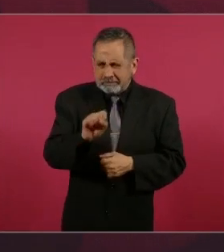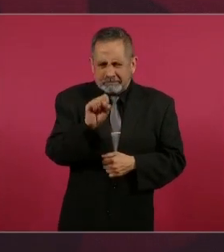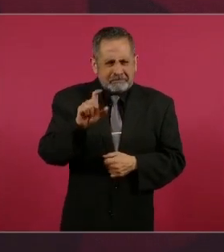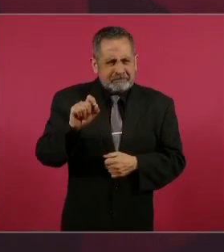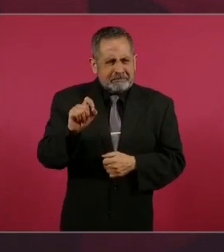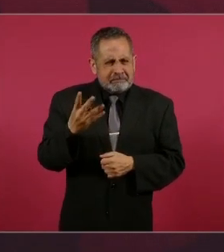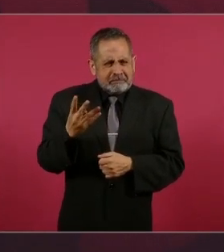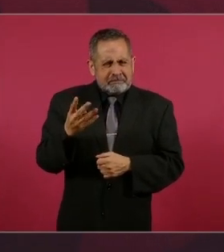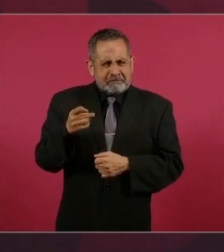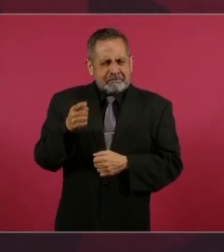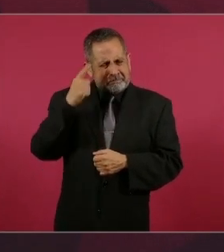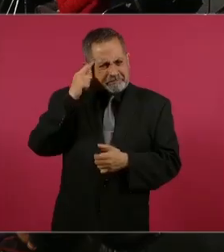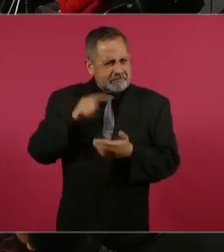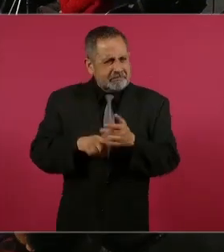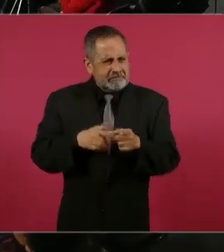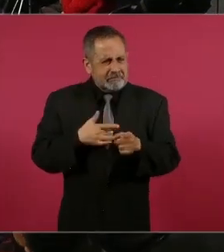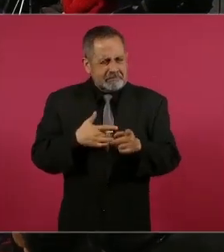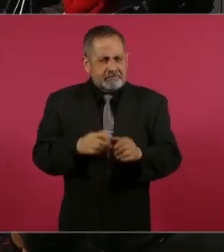24.